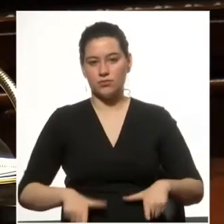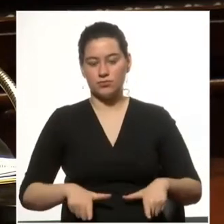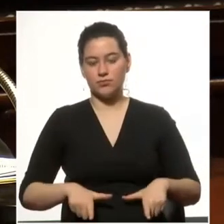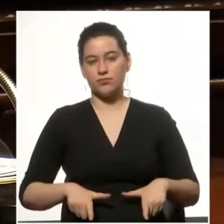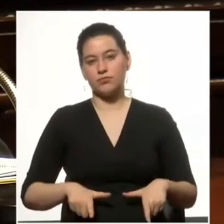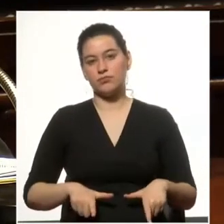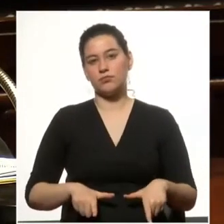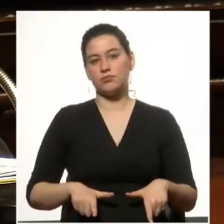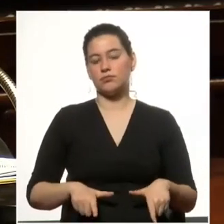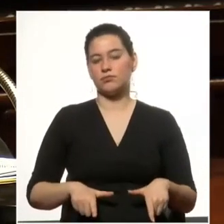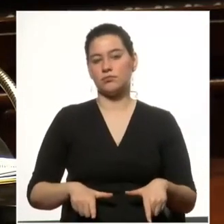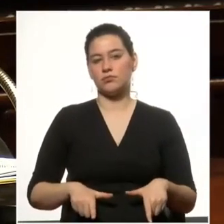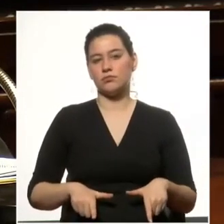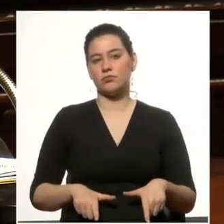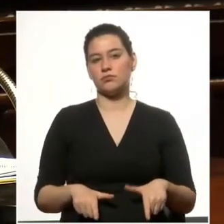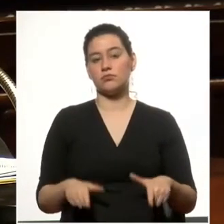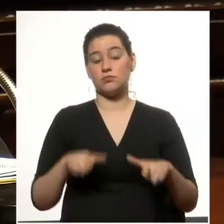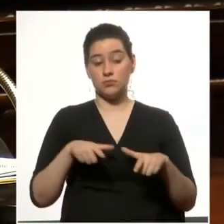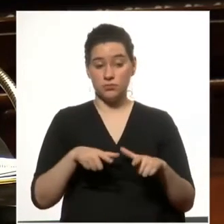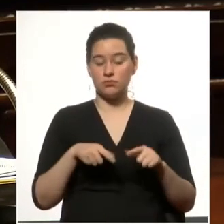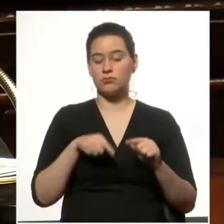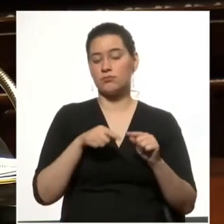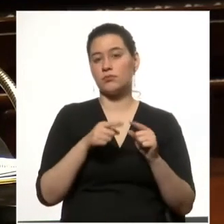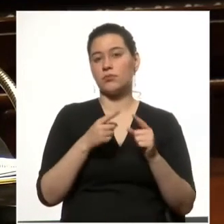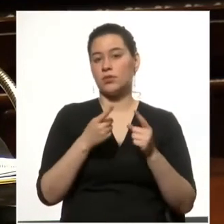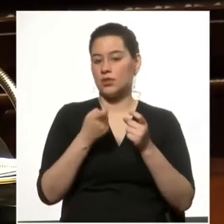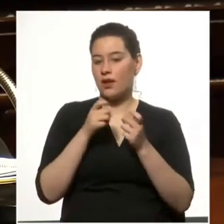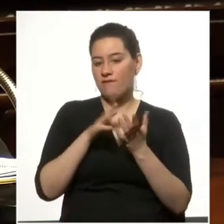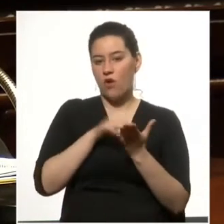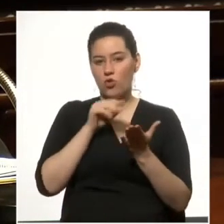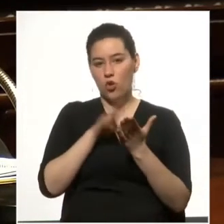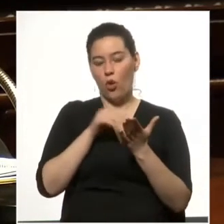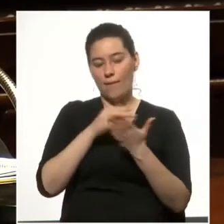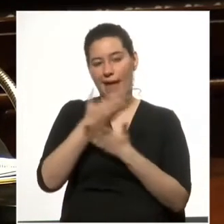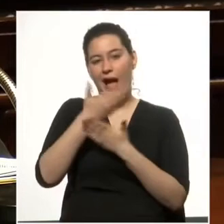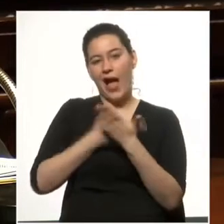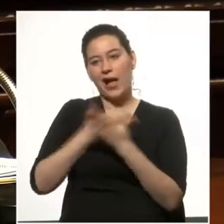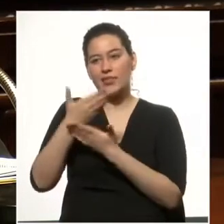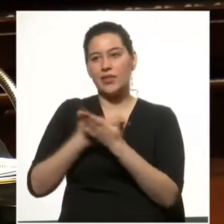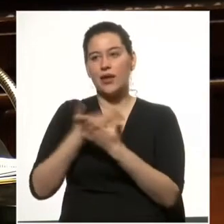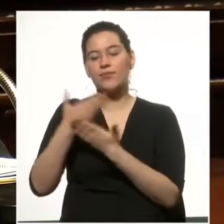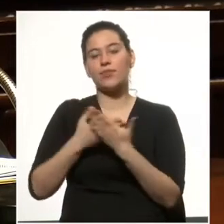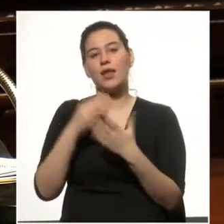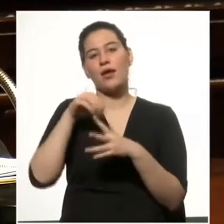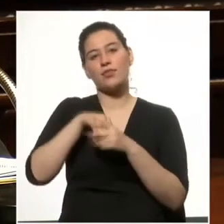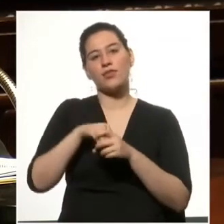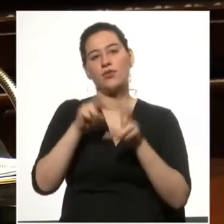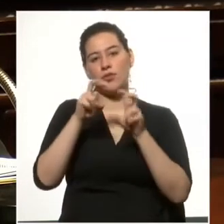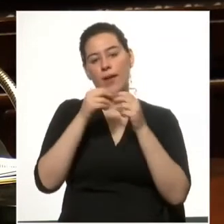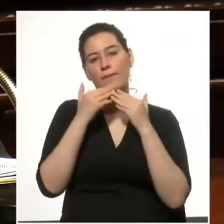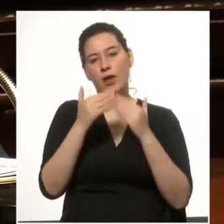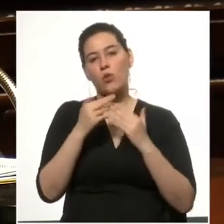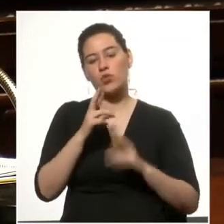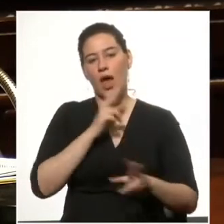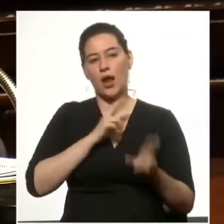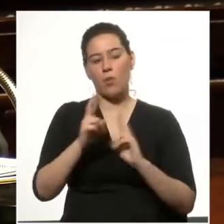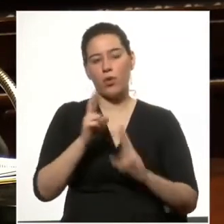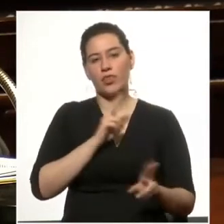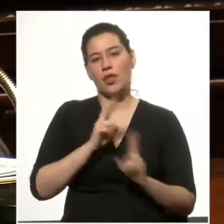Bayardi. Este le requirió fotocopias de las actas que contenían la parte de preguntas y